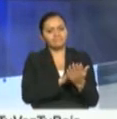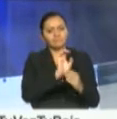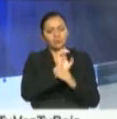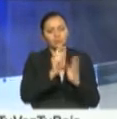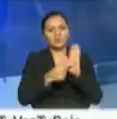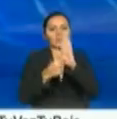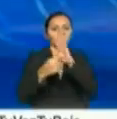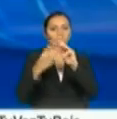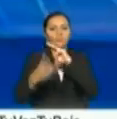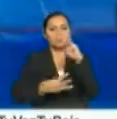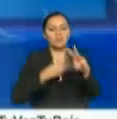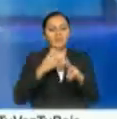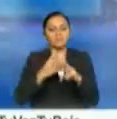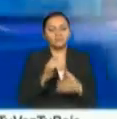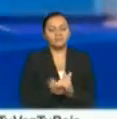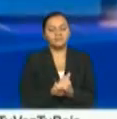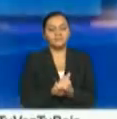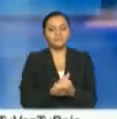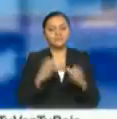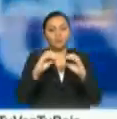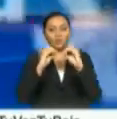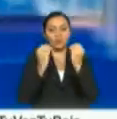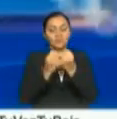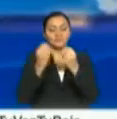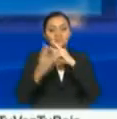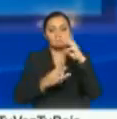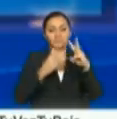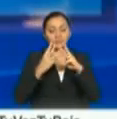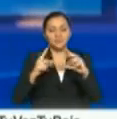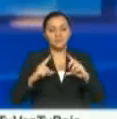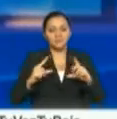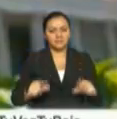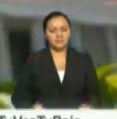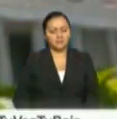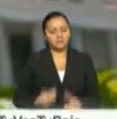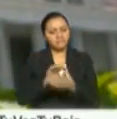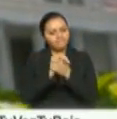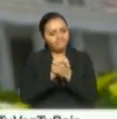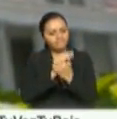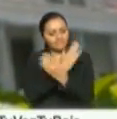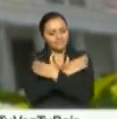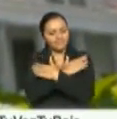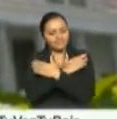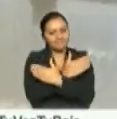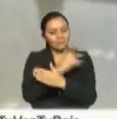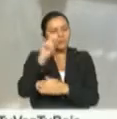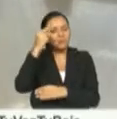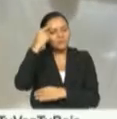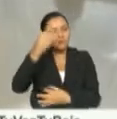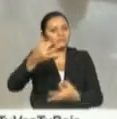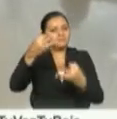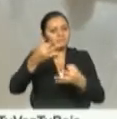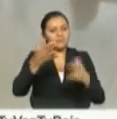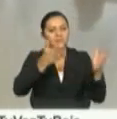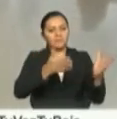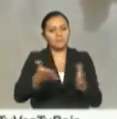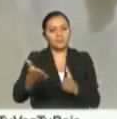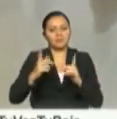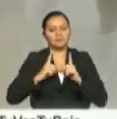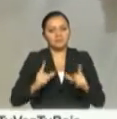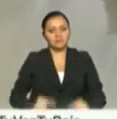mundial. La Organización Mundial de la Salud felicitó al gobierno ecuatoriano por sus efectivas políticas de